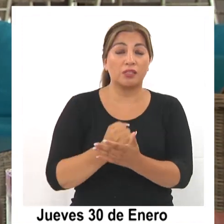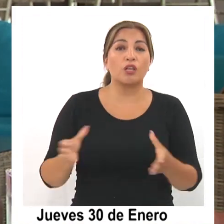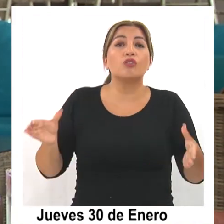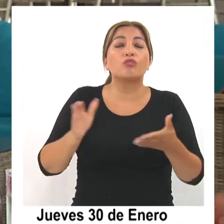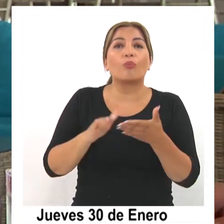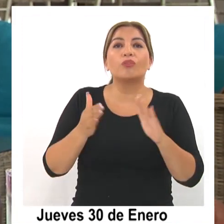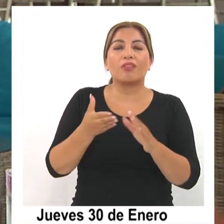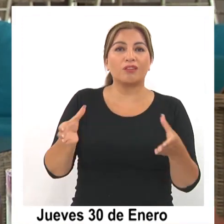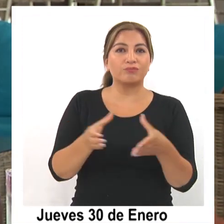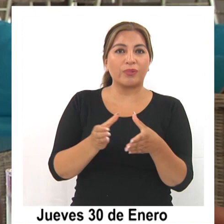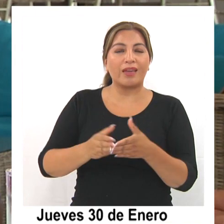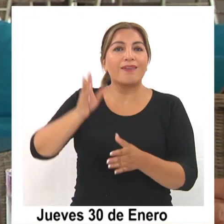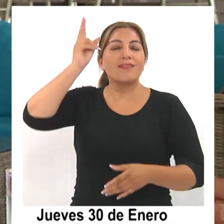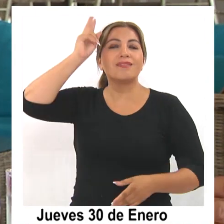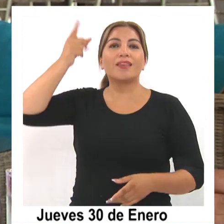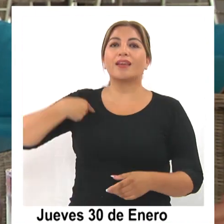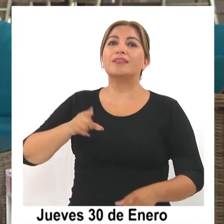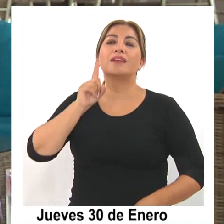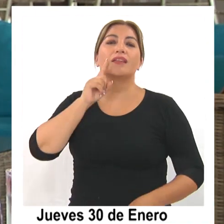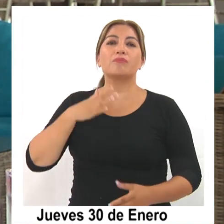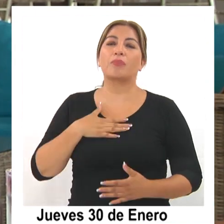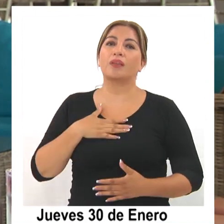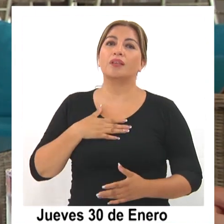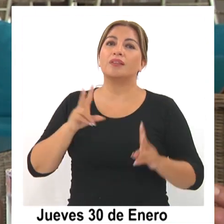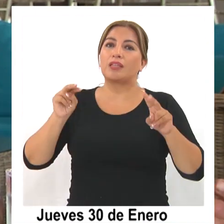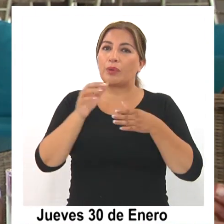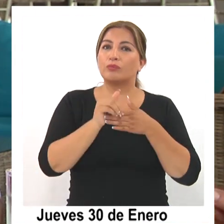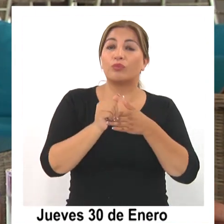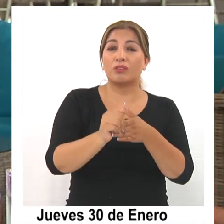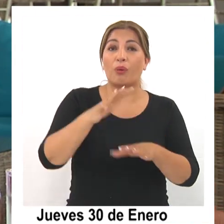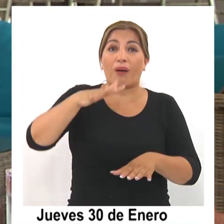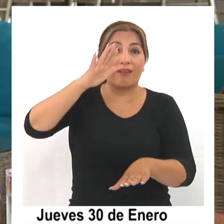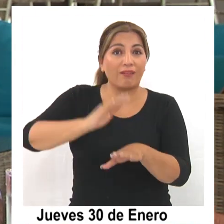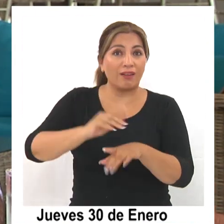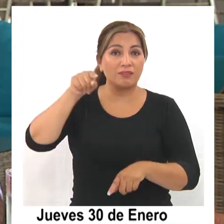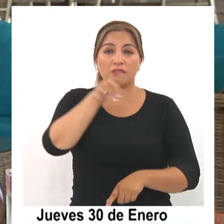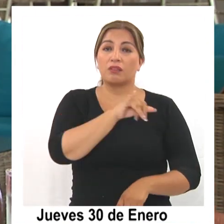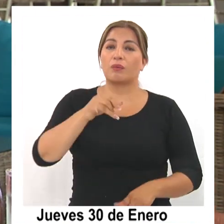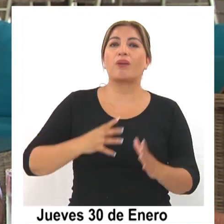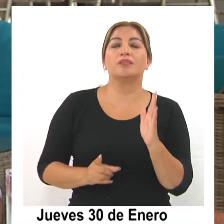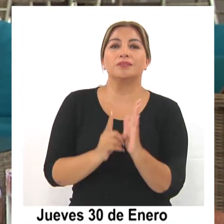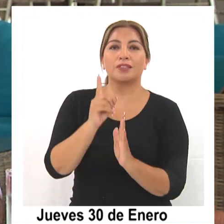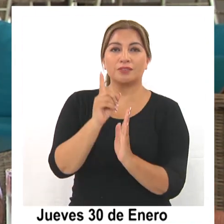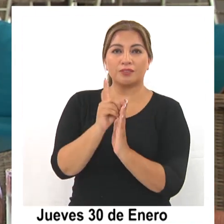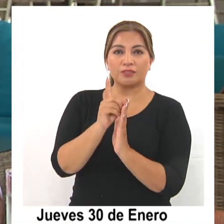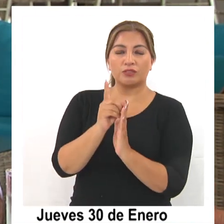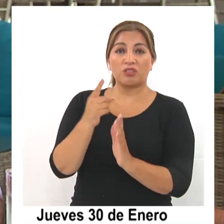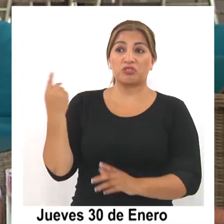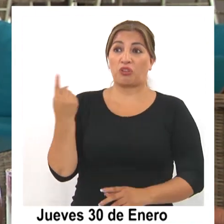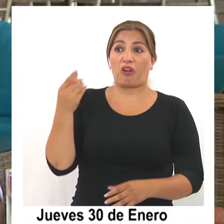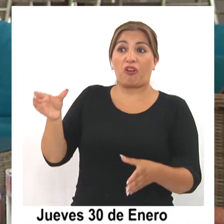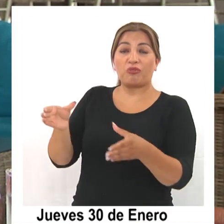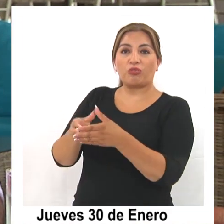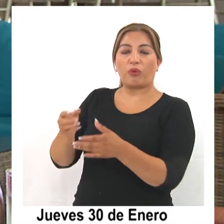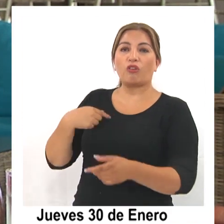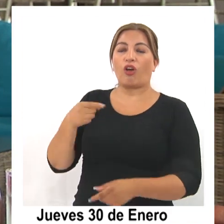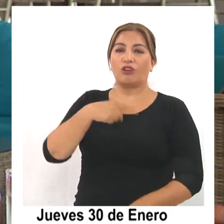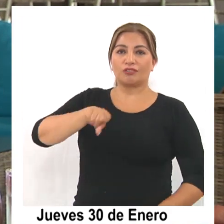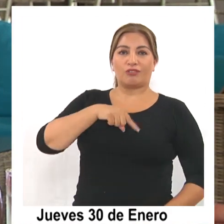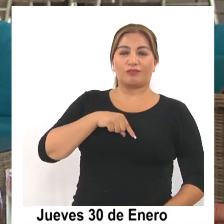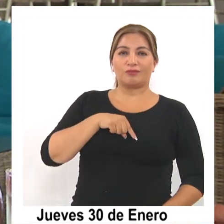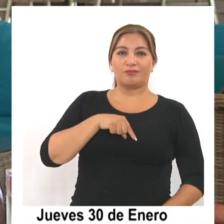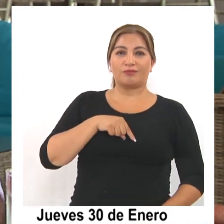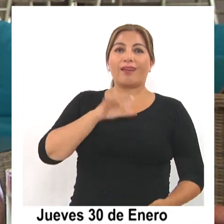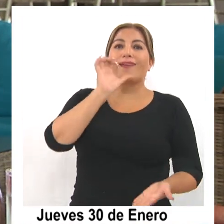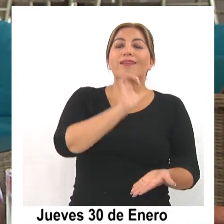indígenas exploten sus potenciales en este caso turísticos, termales y puedan después desarrollarse ellos solos no que vaya